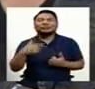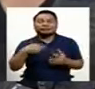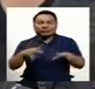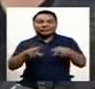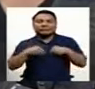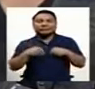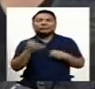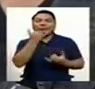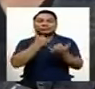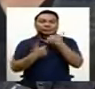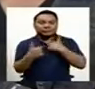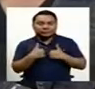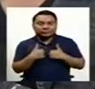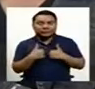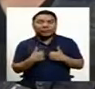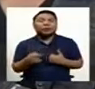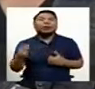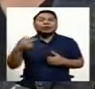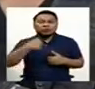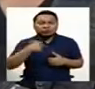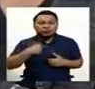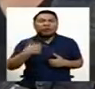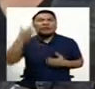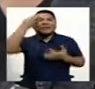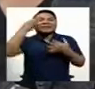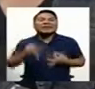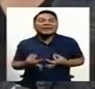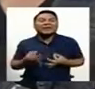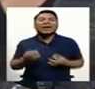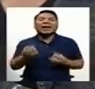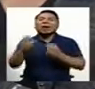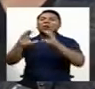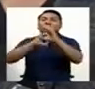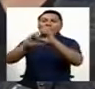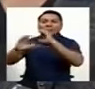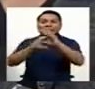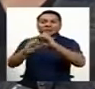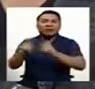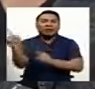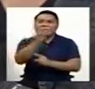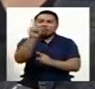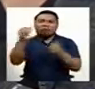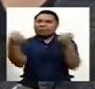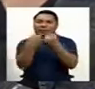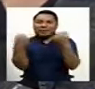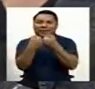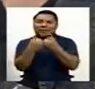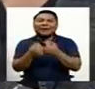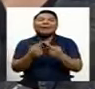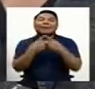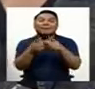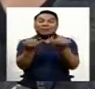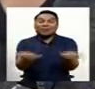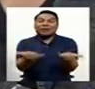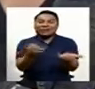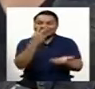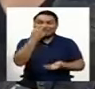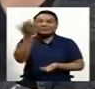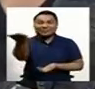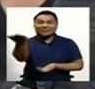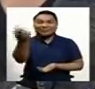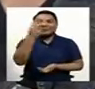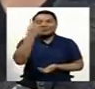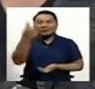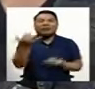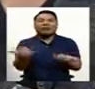el diálogo, no por la confrontación. Hoy, sin embargo, todos estamos viendo